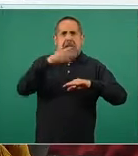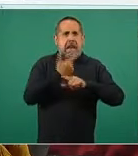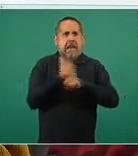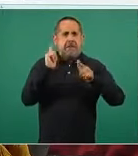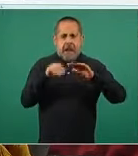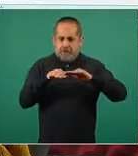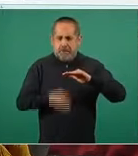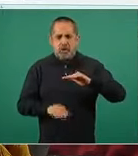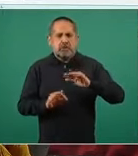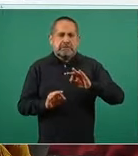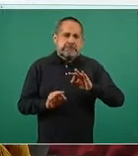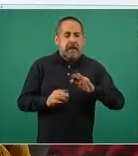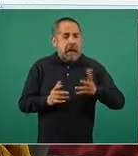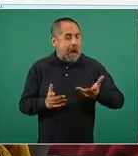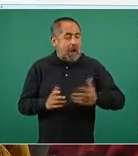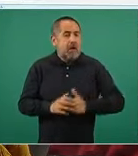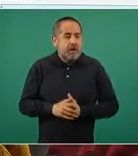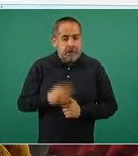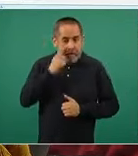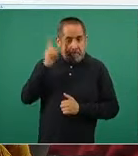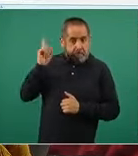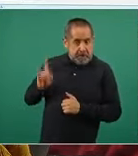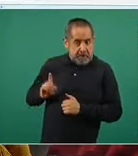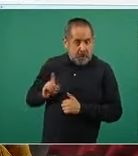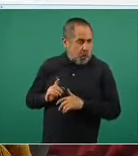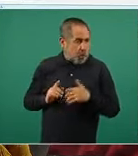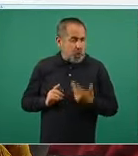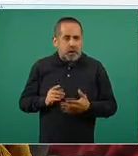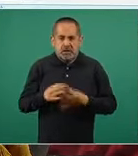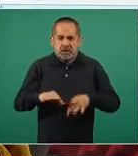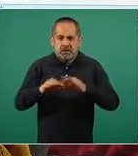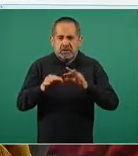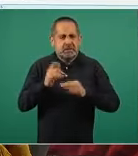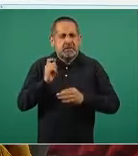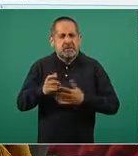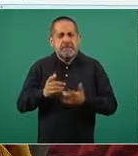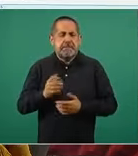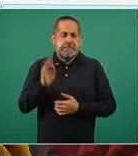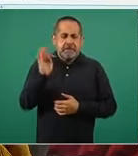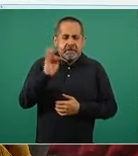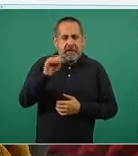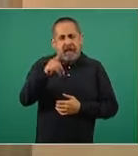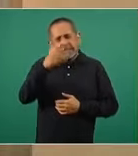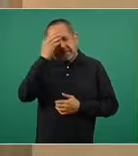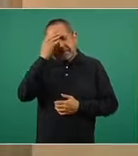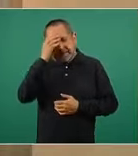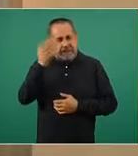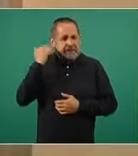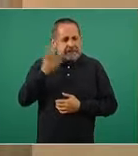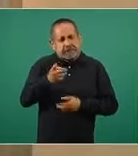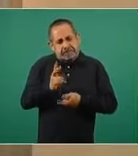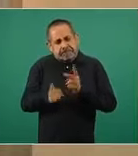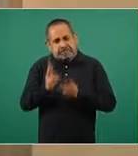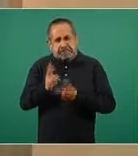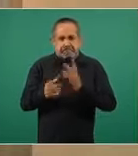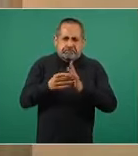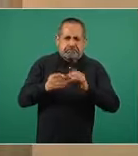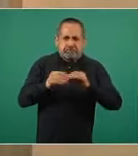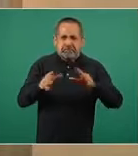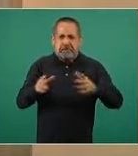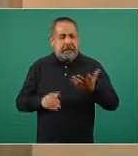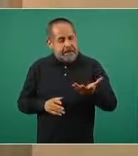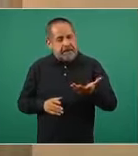identifiquemos pues claramente, que aunque esto es muy importante, pero que probablemente con los datos que ya platicamos no se